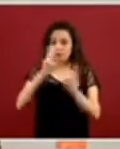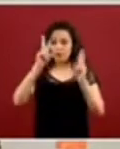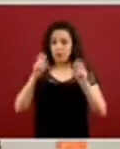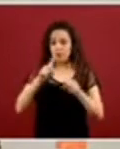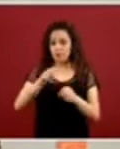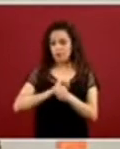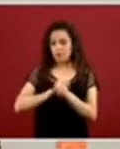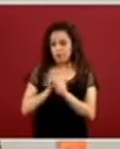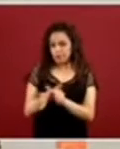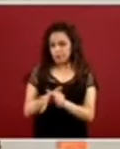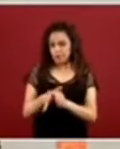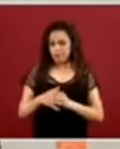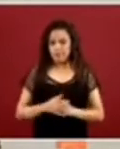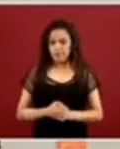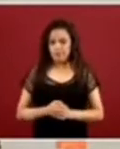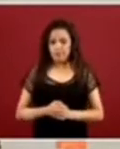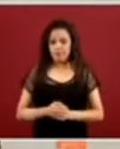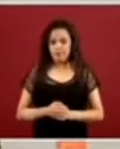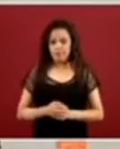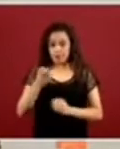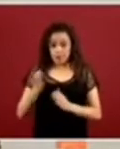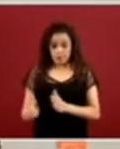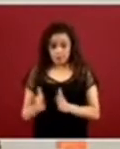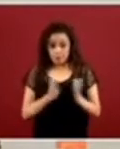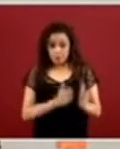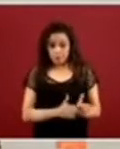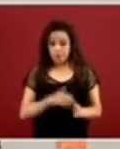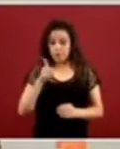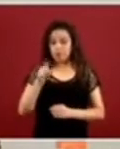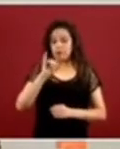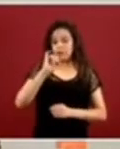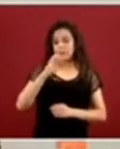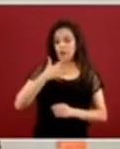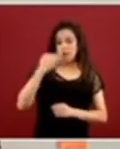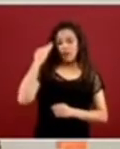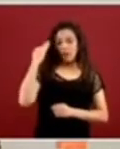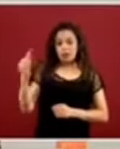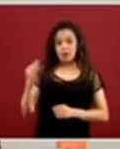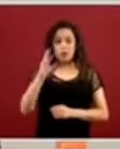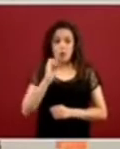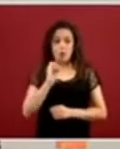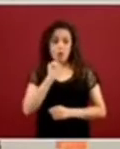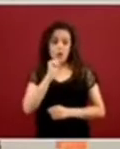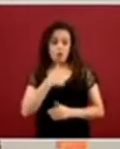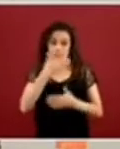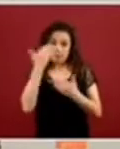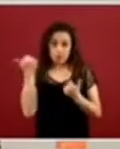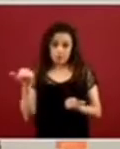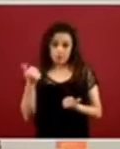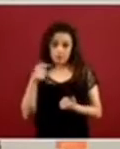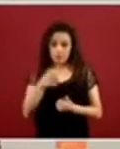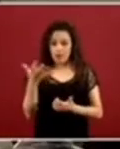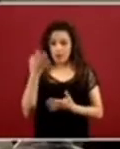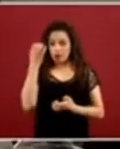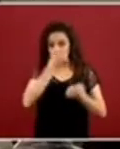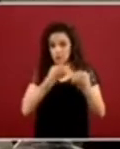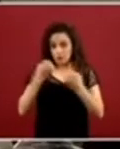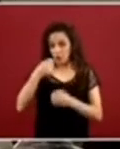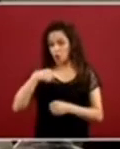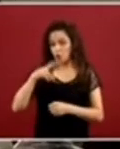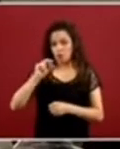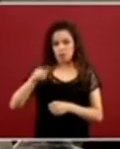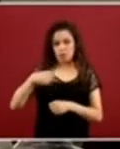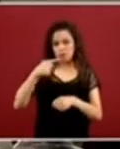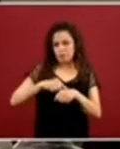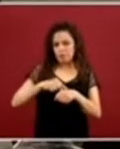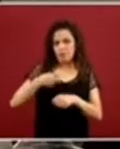eso tengan el tiempo suficiente para presentar el que dicen, yo no soy doctor, pero dicen que es el examen más difícil que existe en